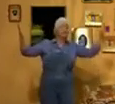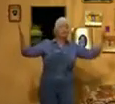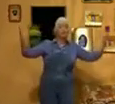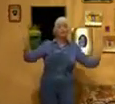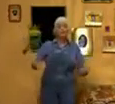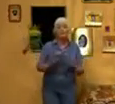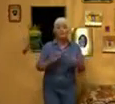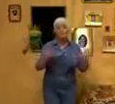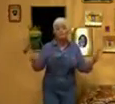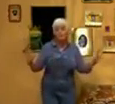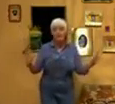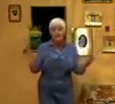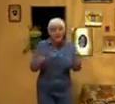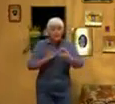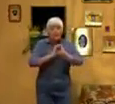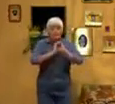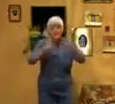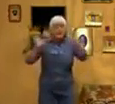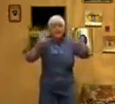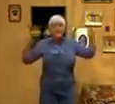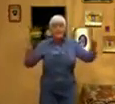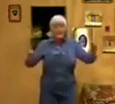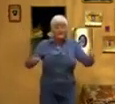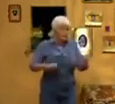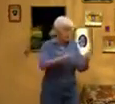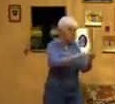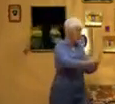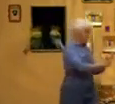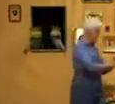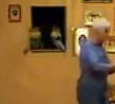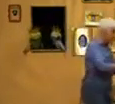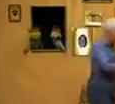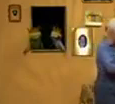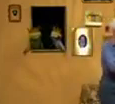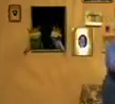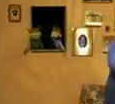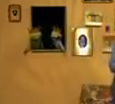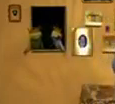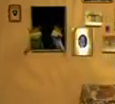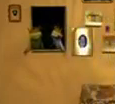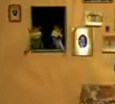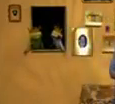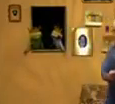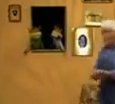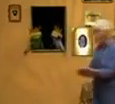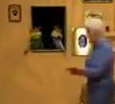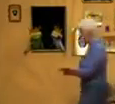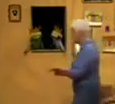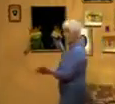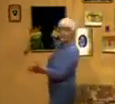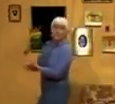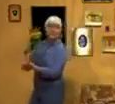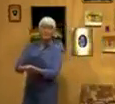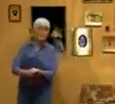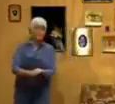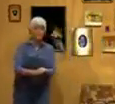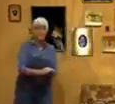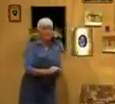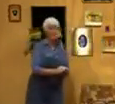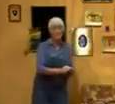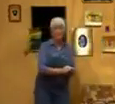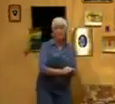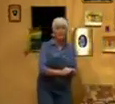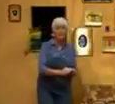muy contento, estaba muy feliz, era un súper día feliz. Contaba chistes, inventaba historias, hacía las